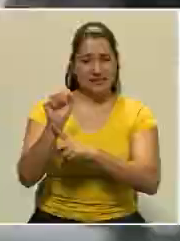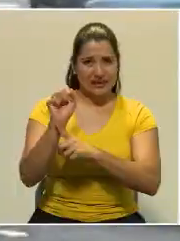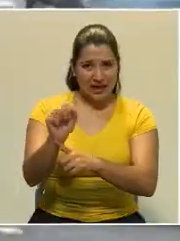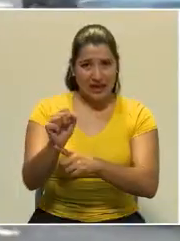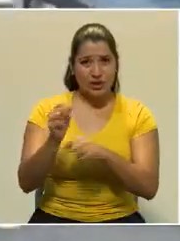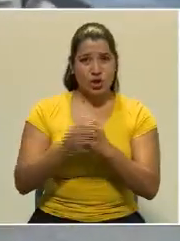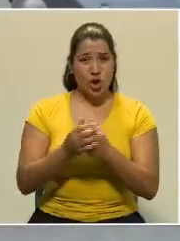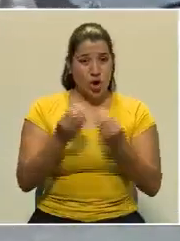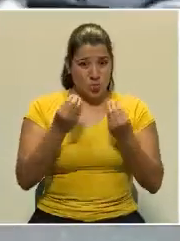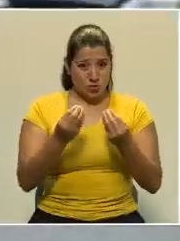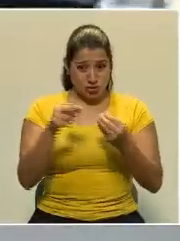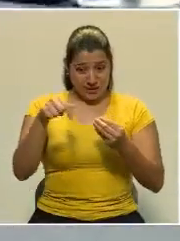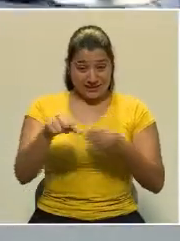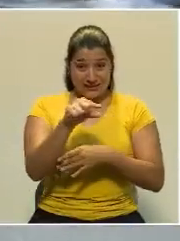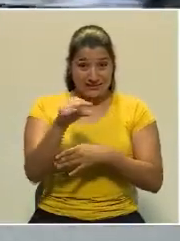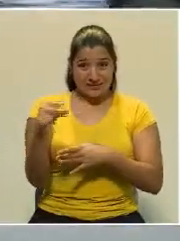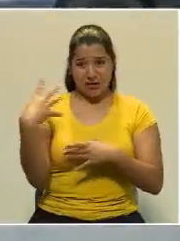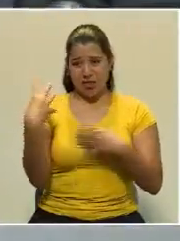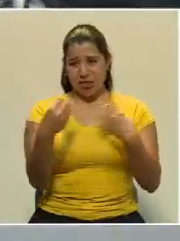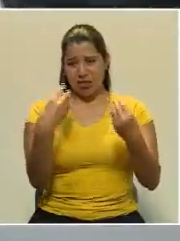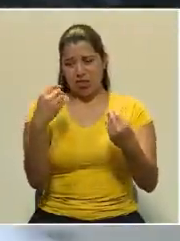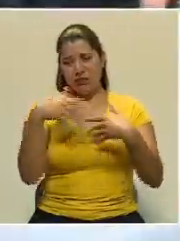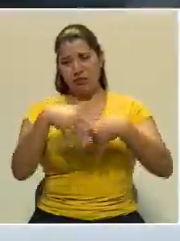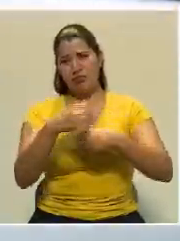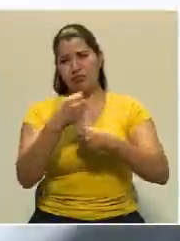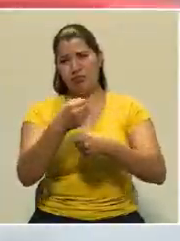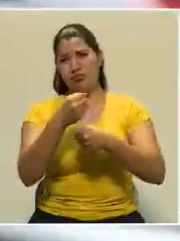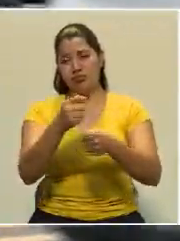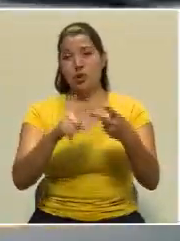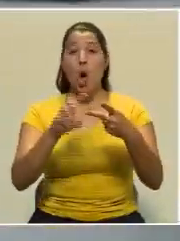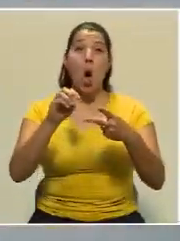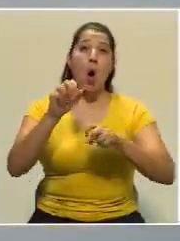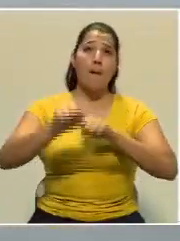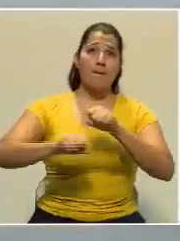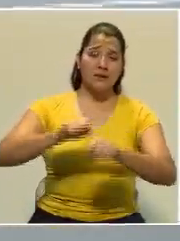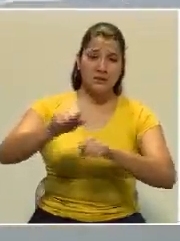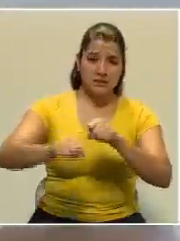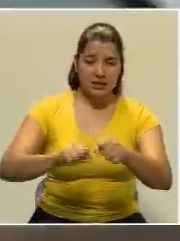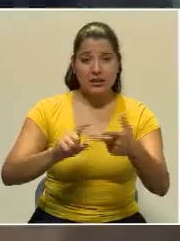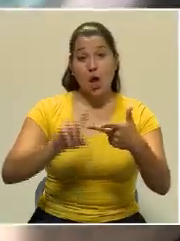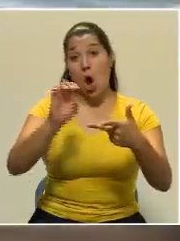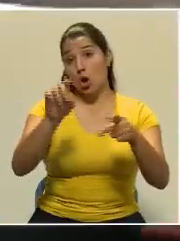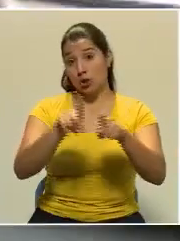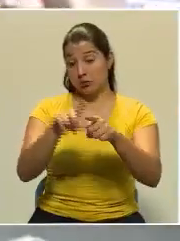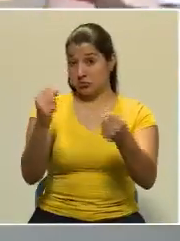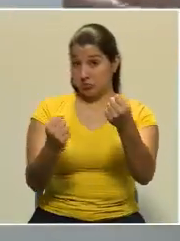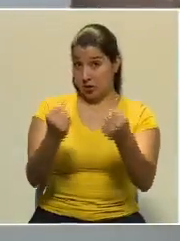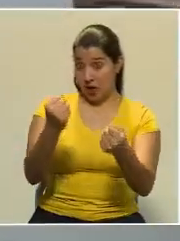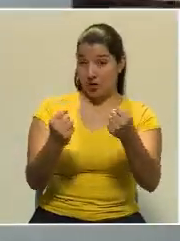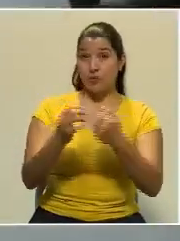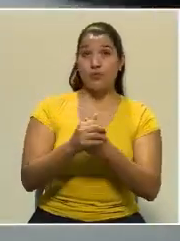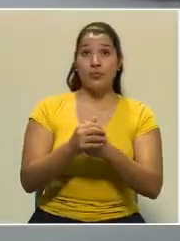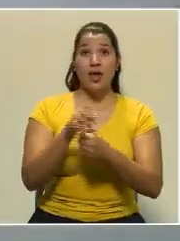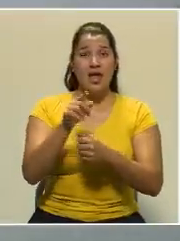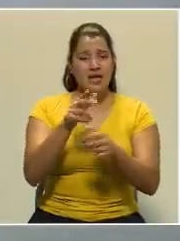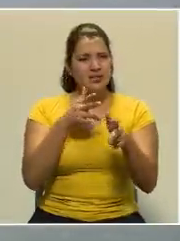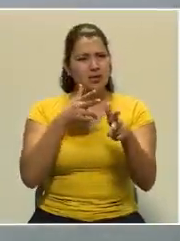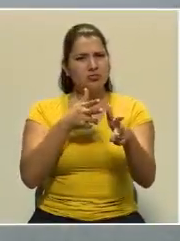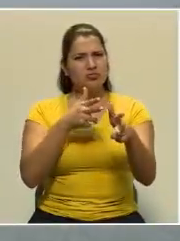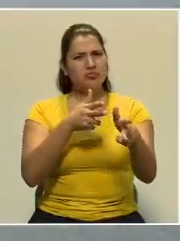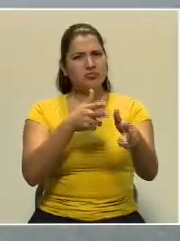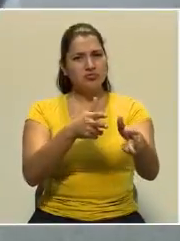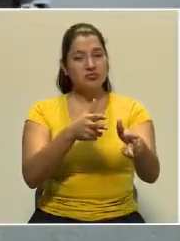estos durante la última semana han salido a marchar, otros lo han hecho en bicicletas y algunos en automóviles. Los movimientos sociales se han